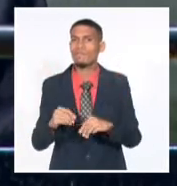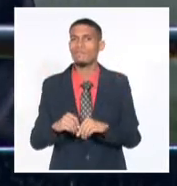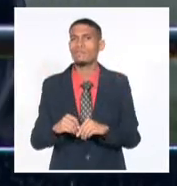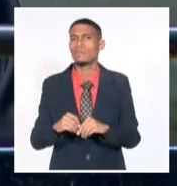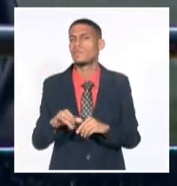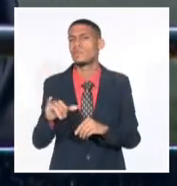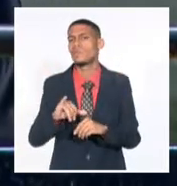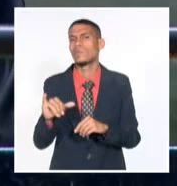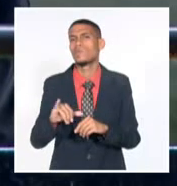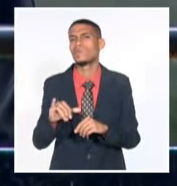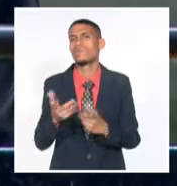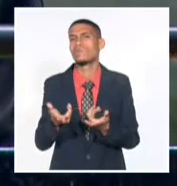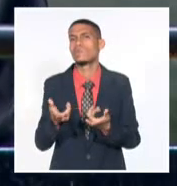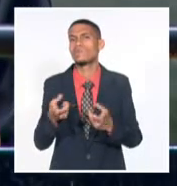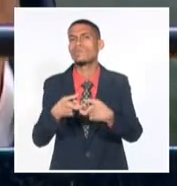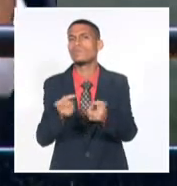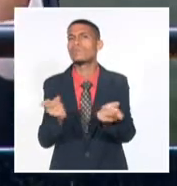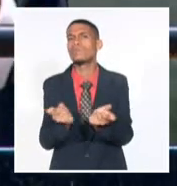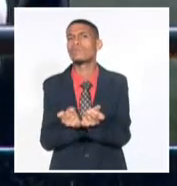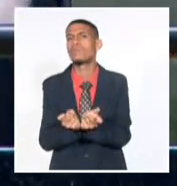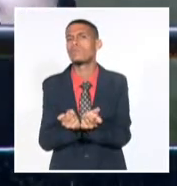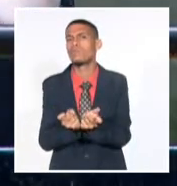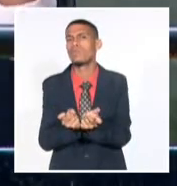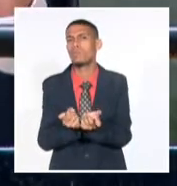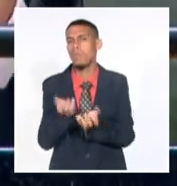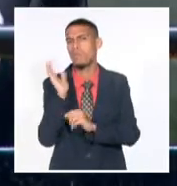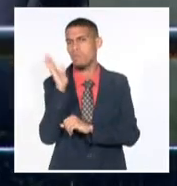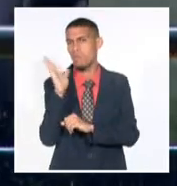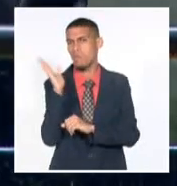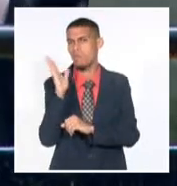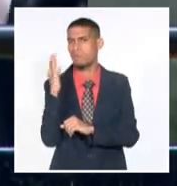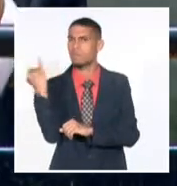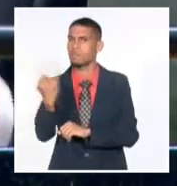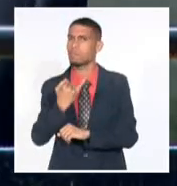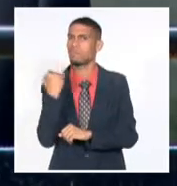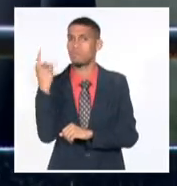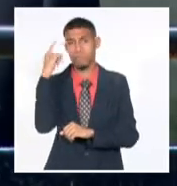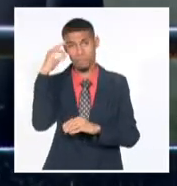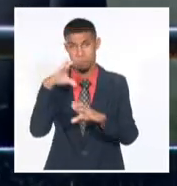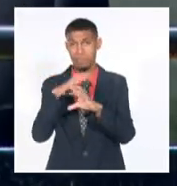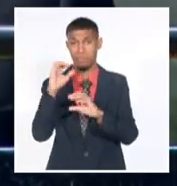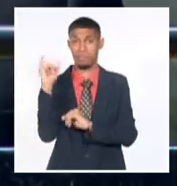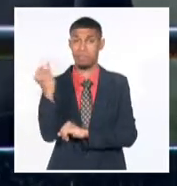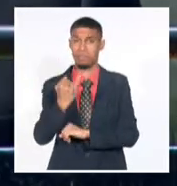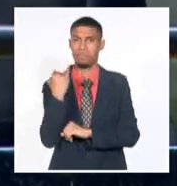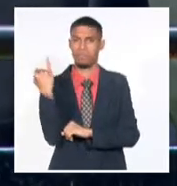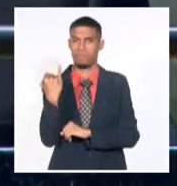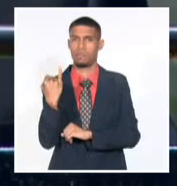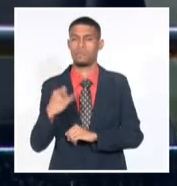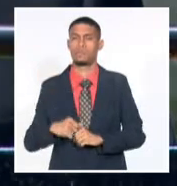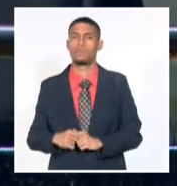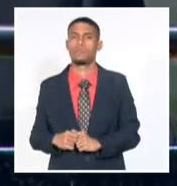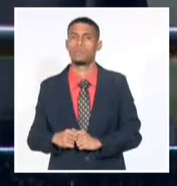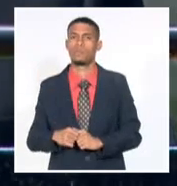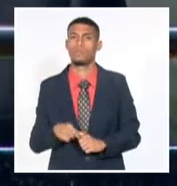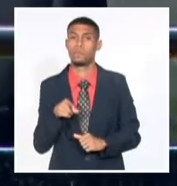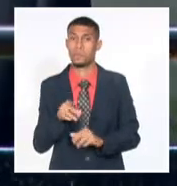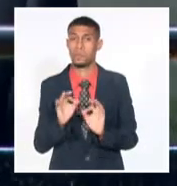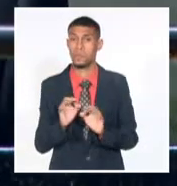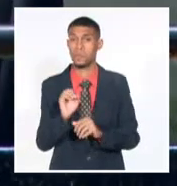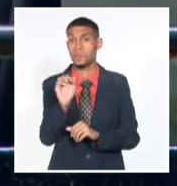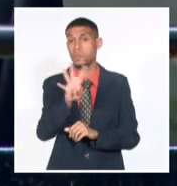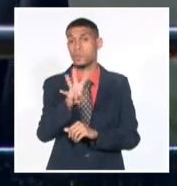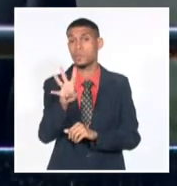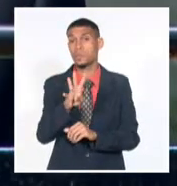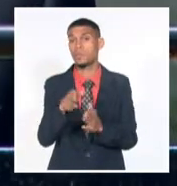on Undergraduate Research, que es un evento científico internacional celebrado del 4